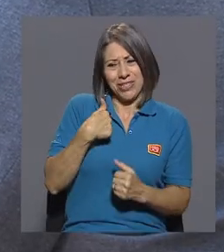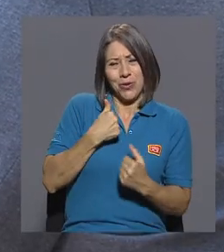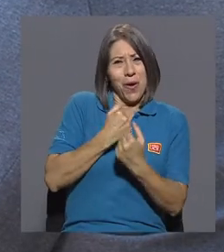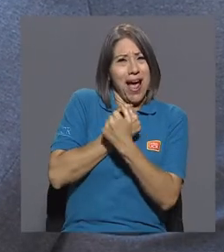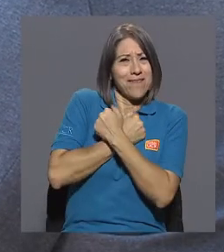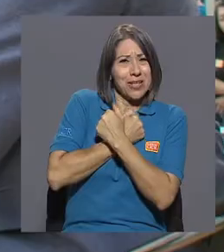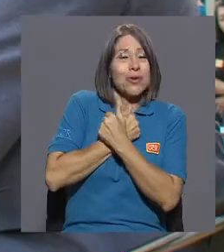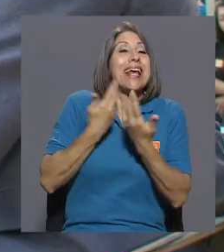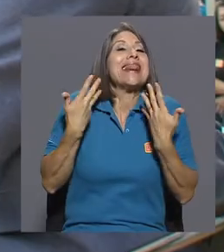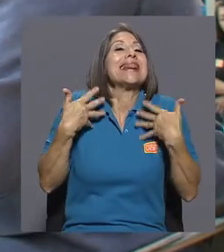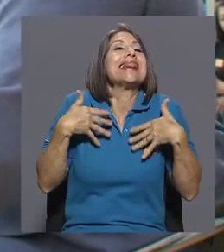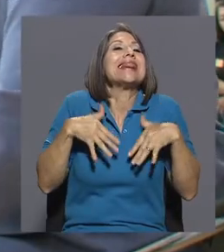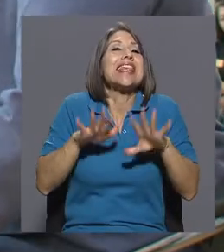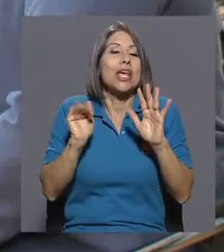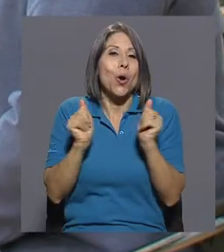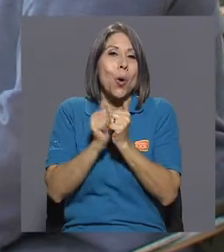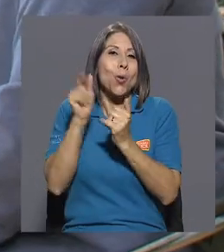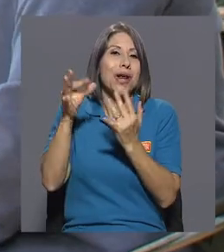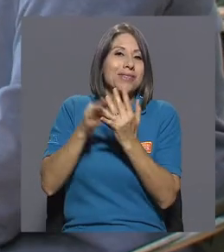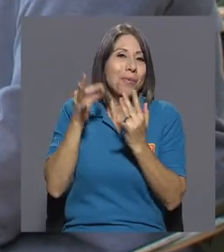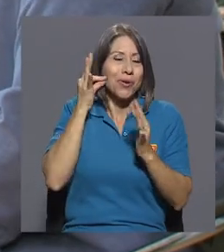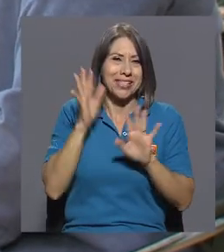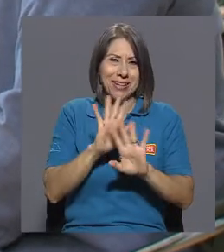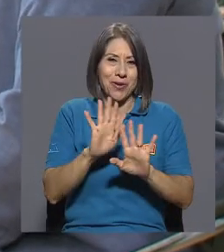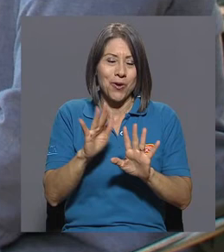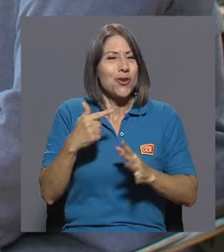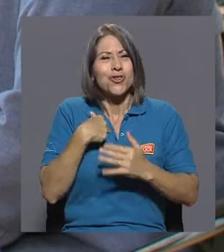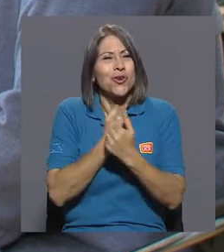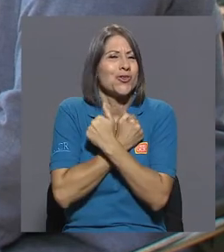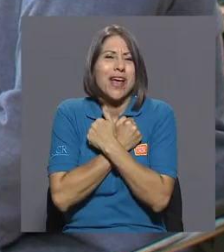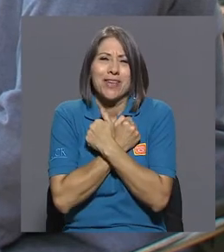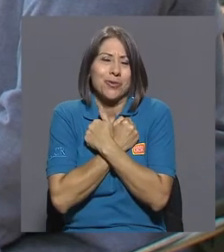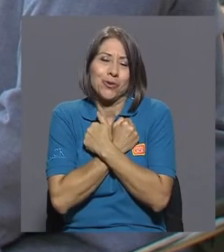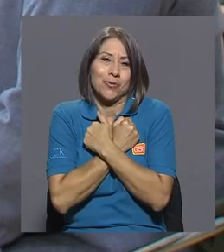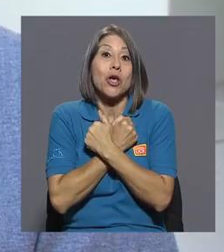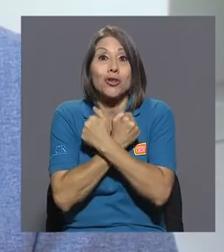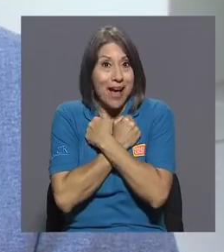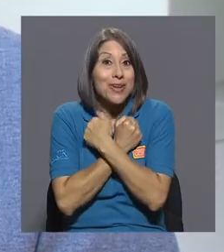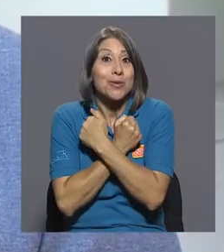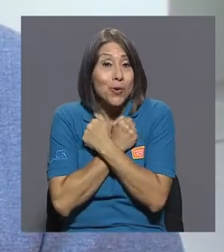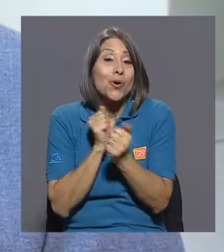en general, pero soy afectuoso con mis perritos, pero hasta ahí.